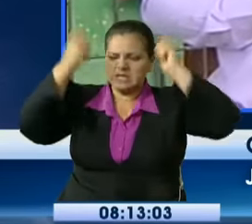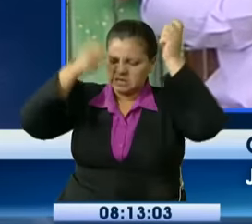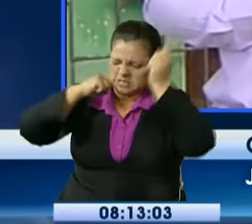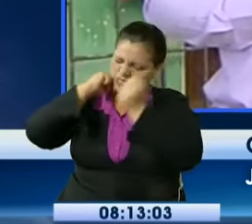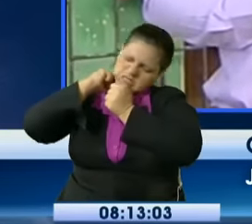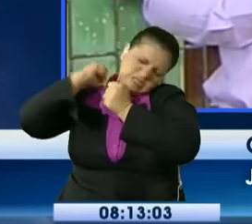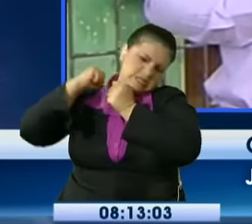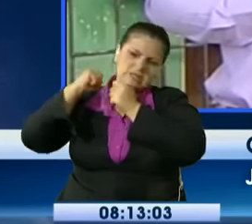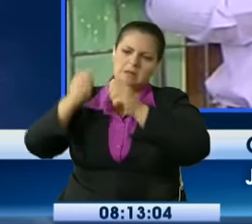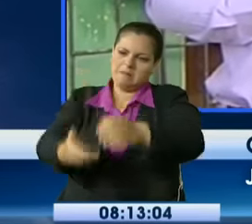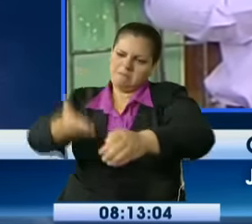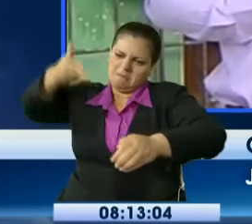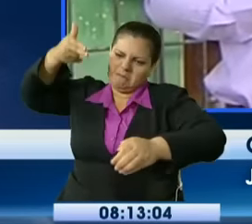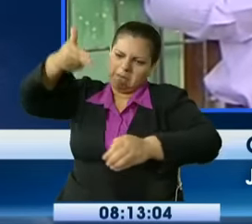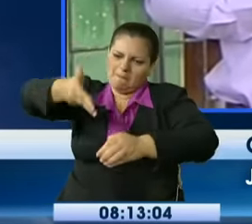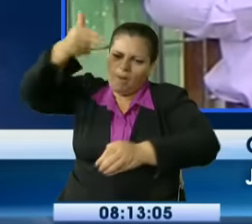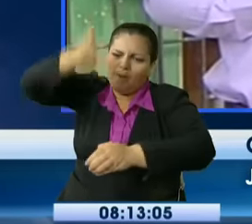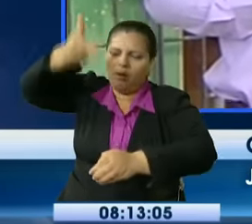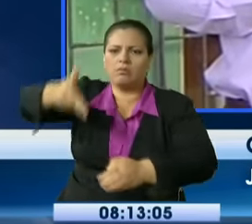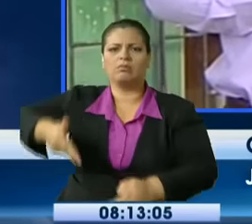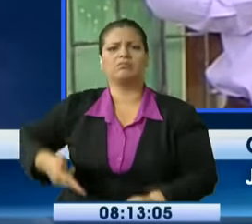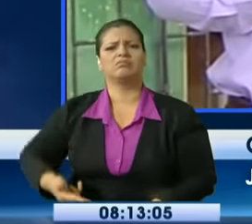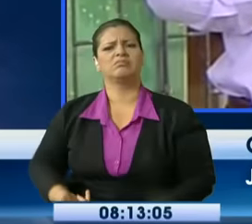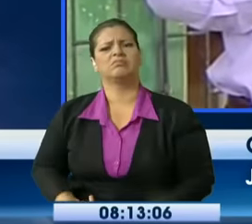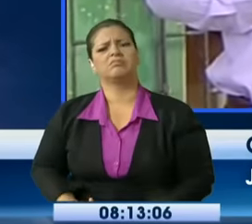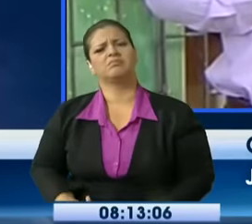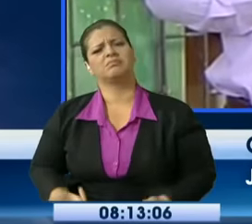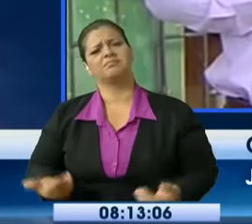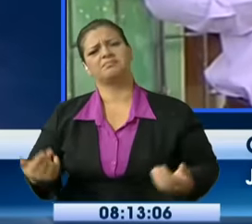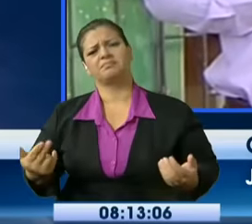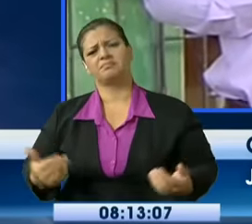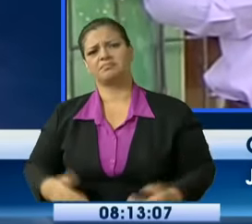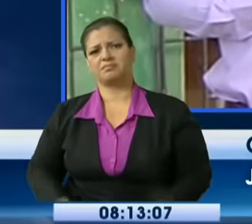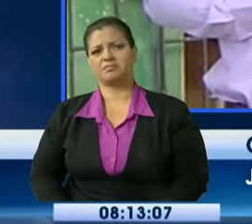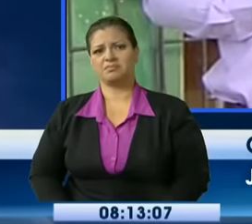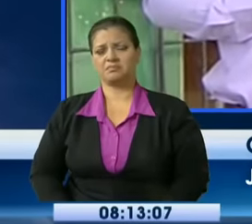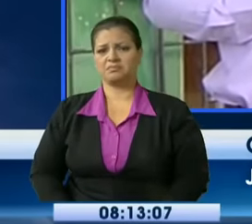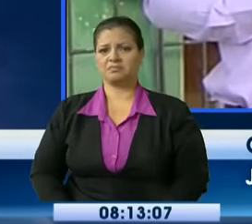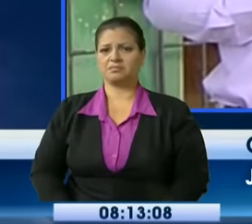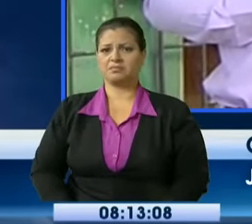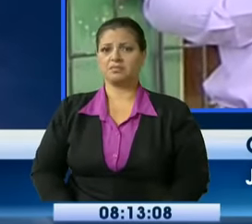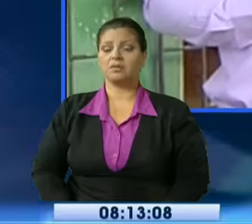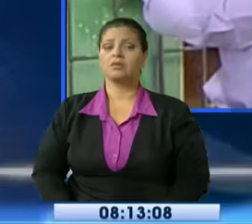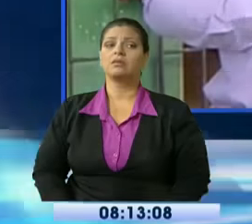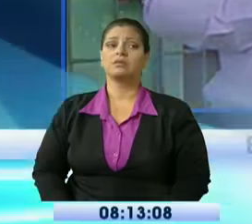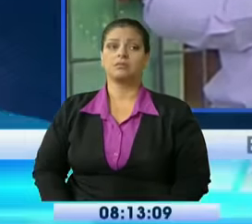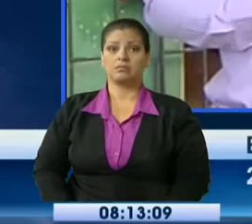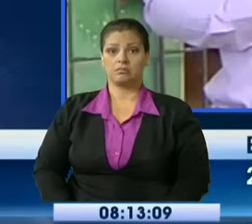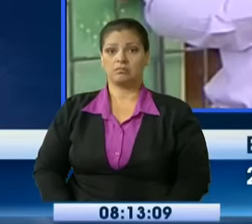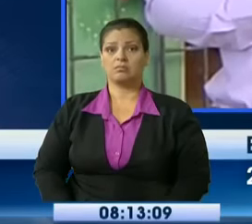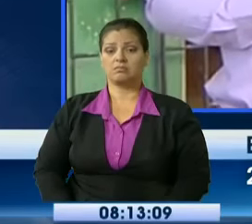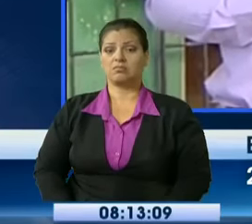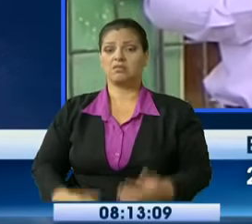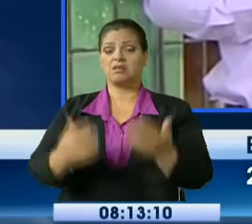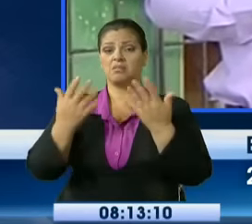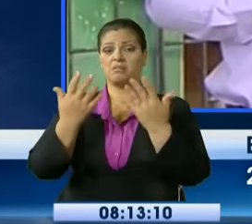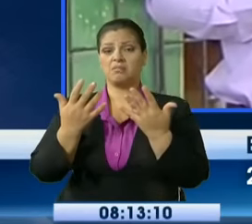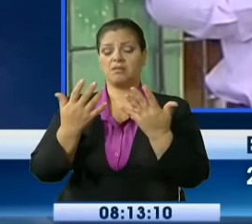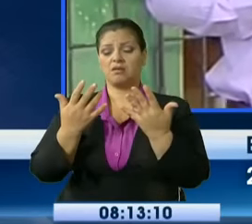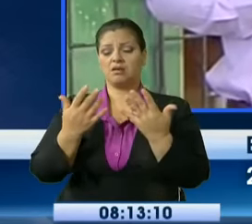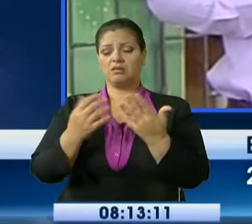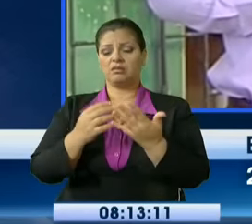Torturarlo, porque eso es lo que dice la familia, que lo torturaron. ¿Qué dice el informe pericial? Que también está torturado. Es que claro, la